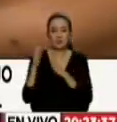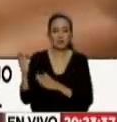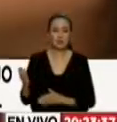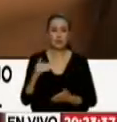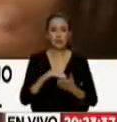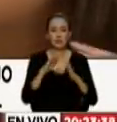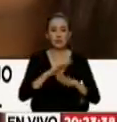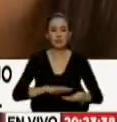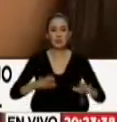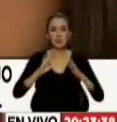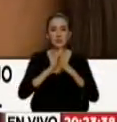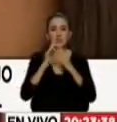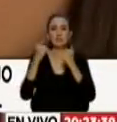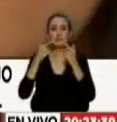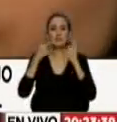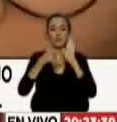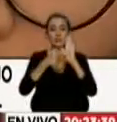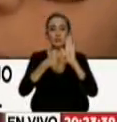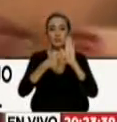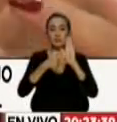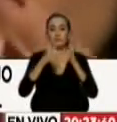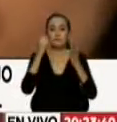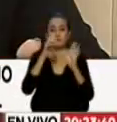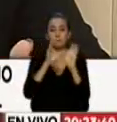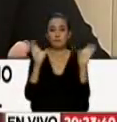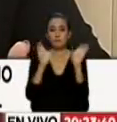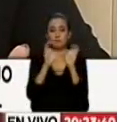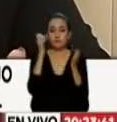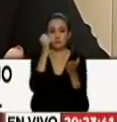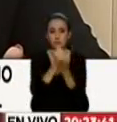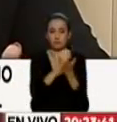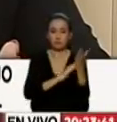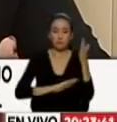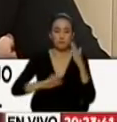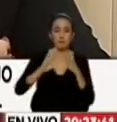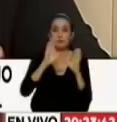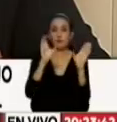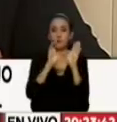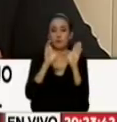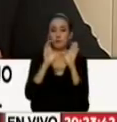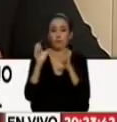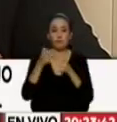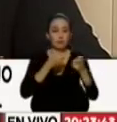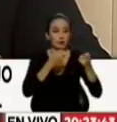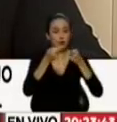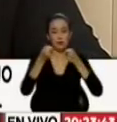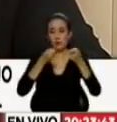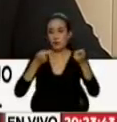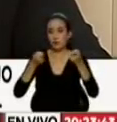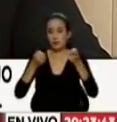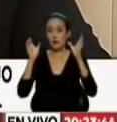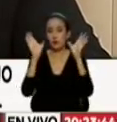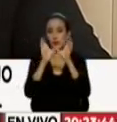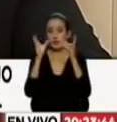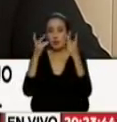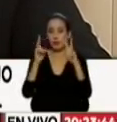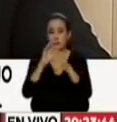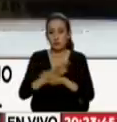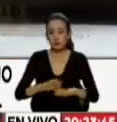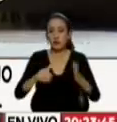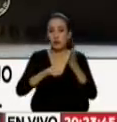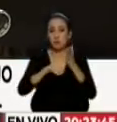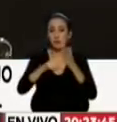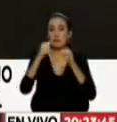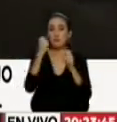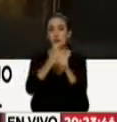los aspirantes deberán presentar certificados de instituciones. La UAFE, el certificado de la Contraloría General del Estado y el certificado del Ministerio de Trabajo.